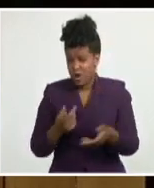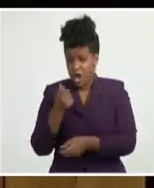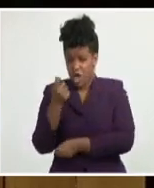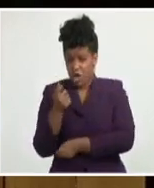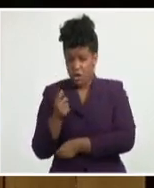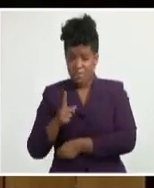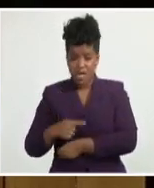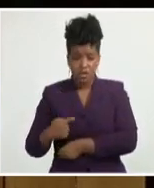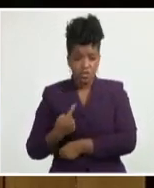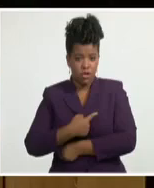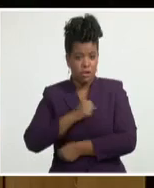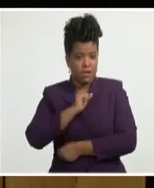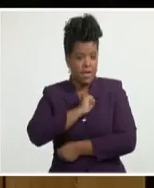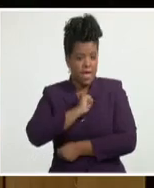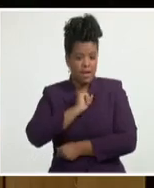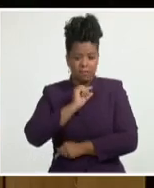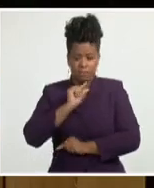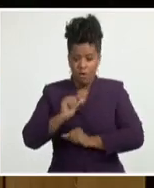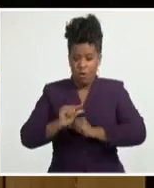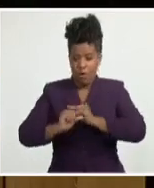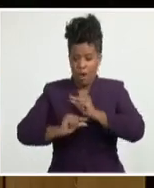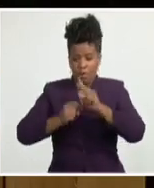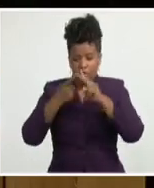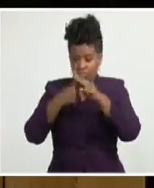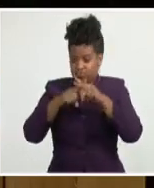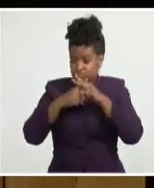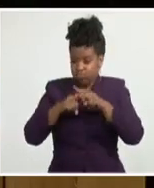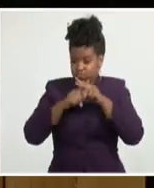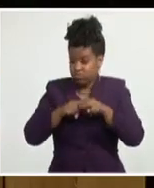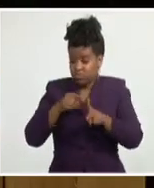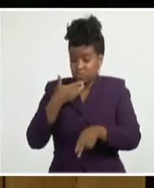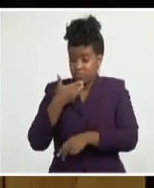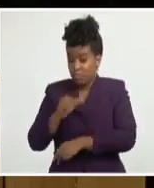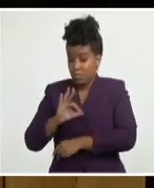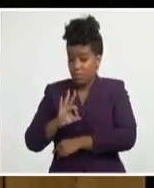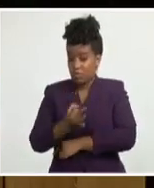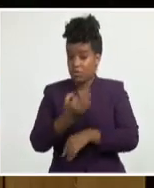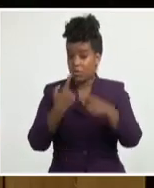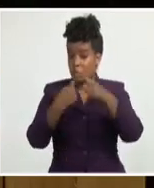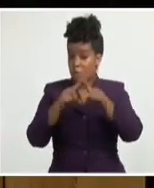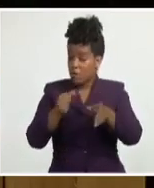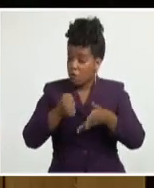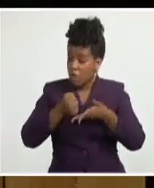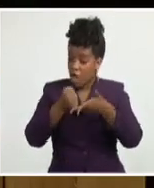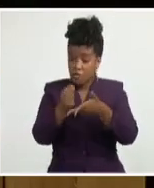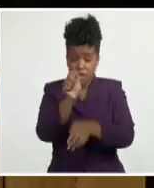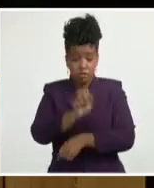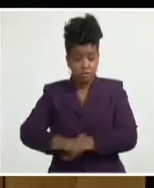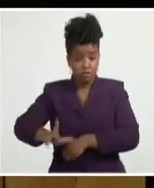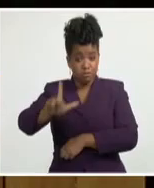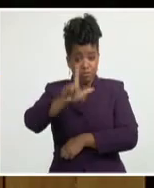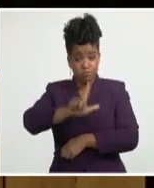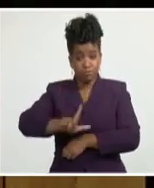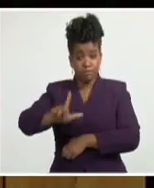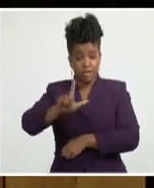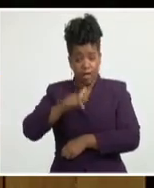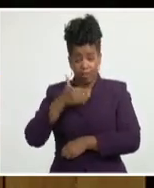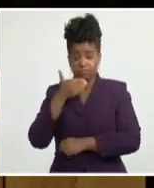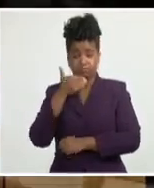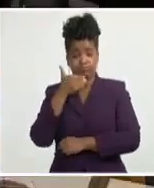para perfeccionarla y hacerla más eficiente, pero que aporta conquistas sociales inclusivas